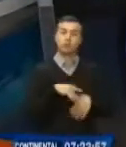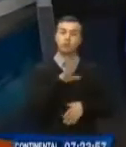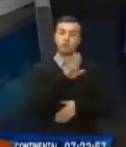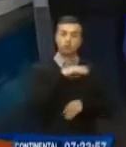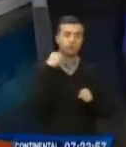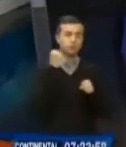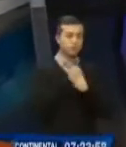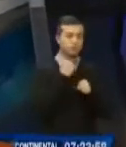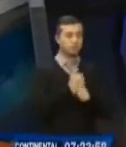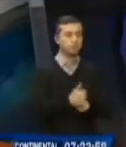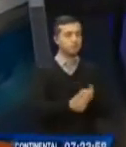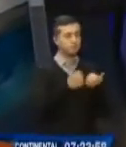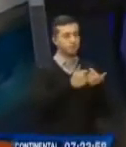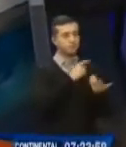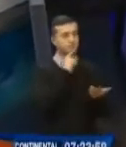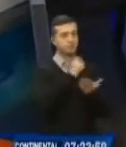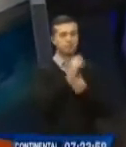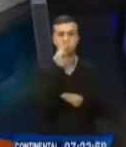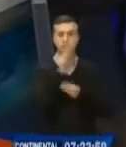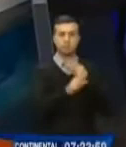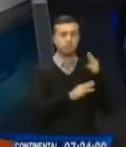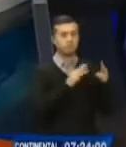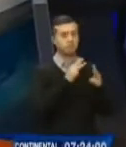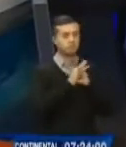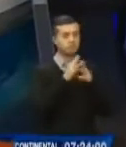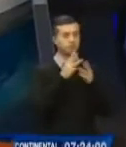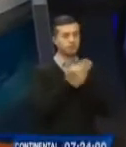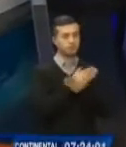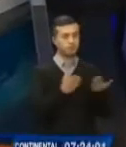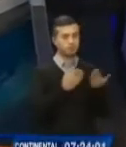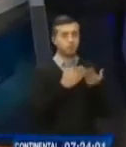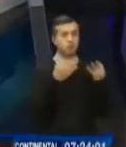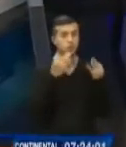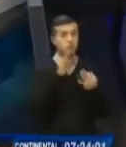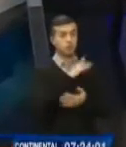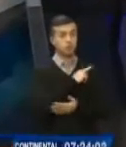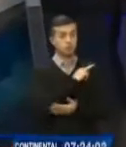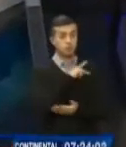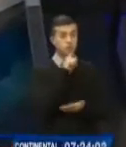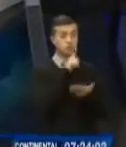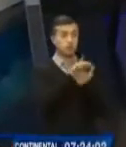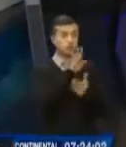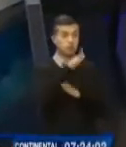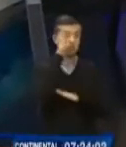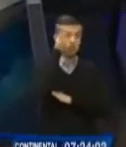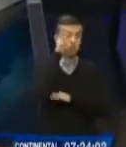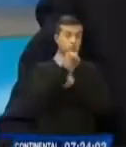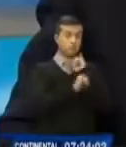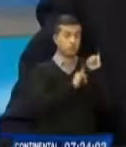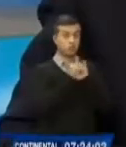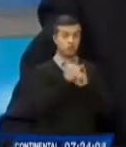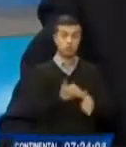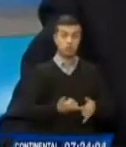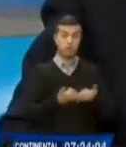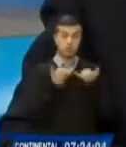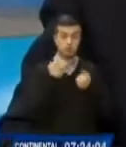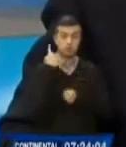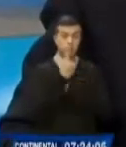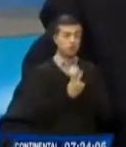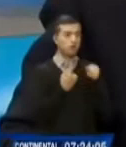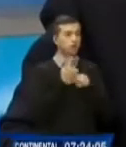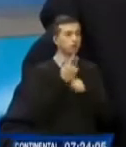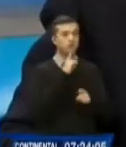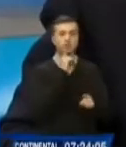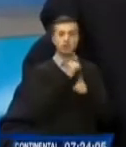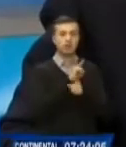tu gran labor que estás haciendo en el mundo intelectual a través de la flacso ya través de tu conferencia internacional es porque hoy en este año ha pasado